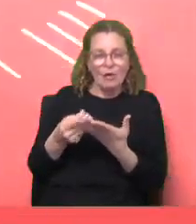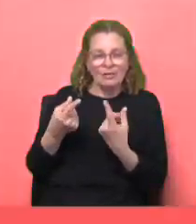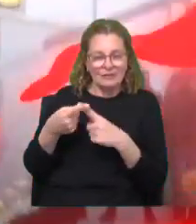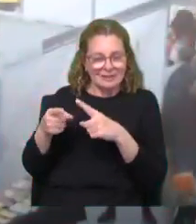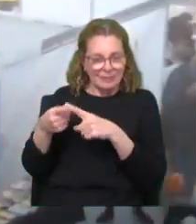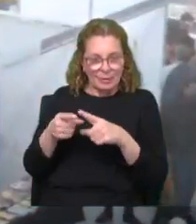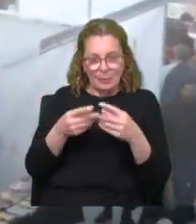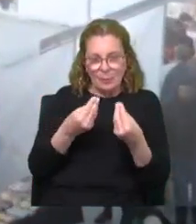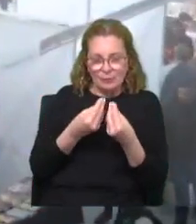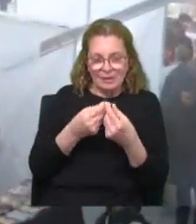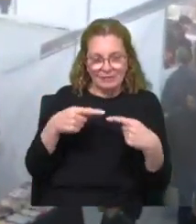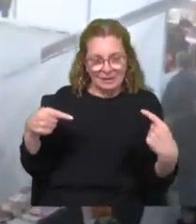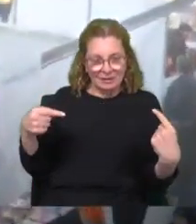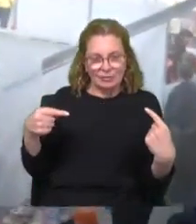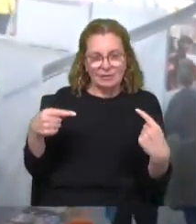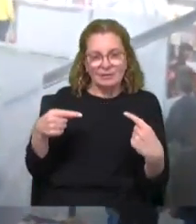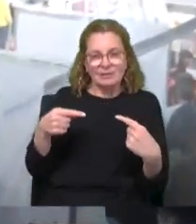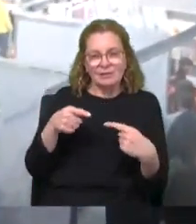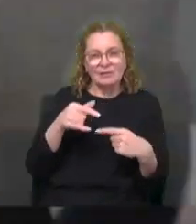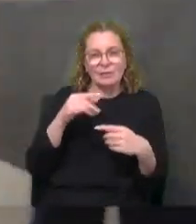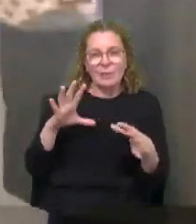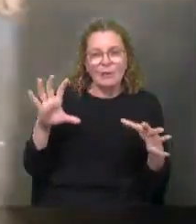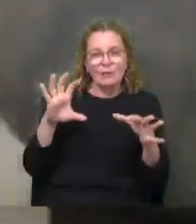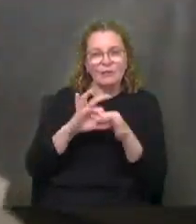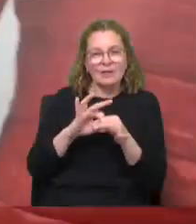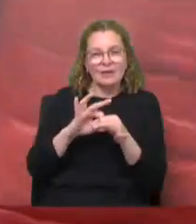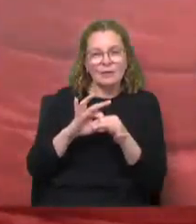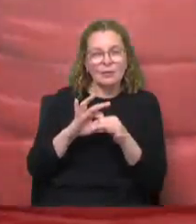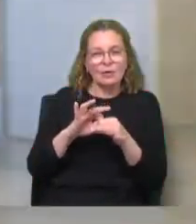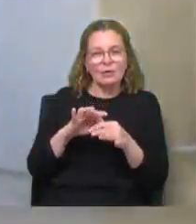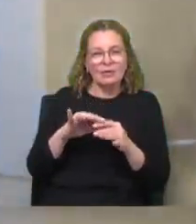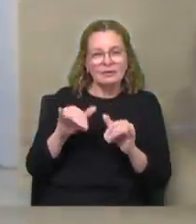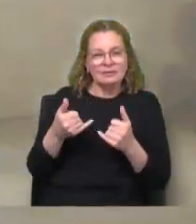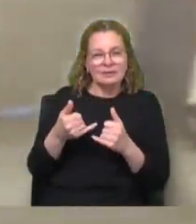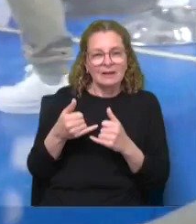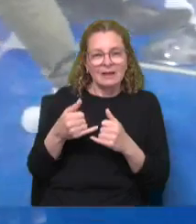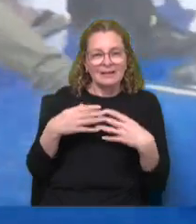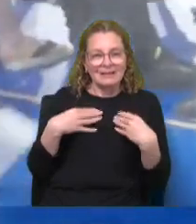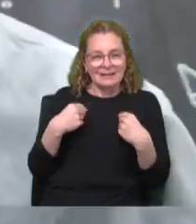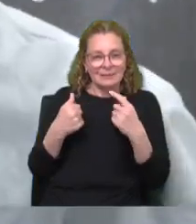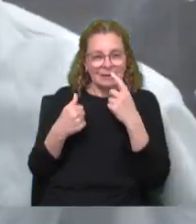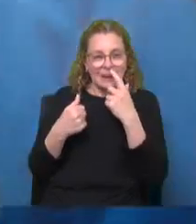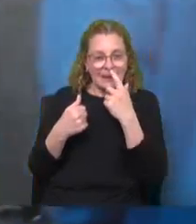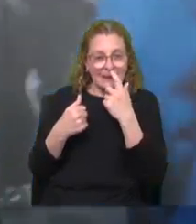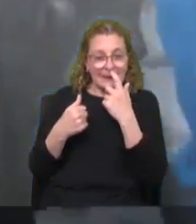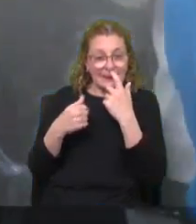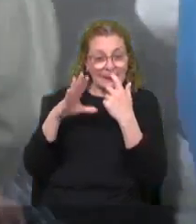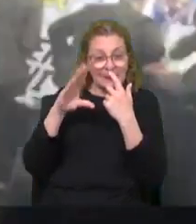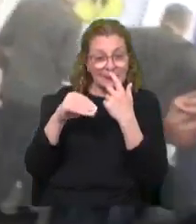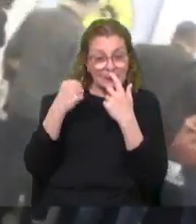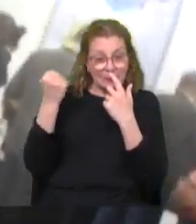cosas que tienen vínculos como laterales o de sensibilidades, si querés, y entre todas se